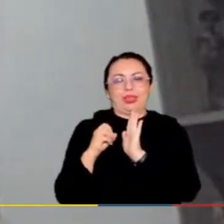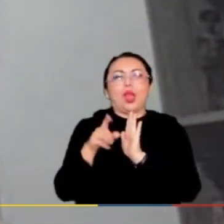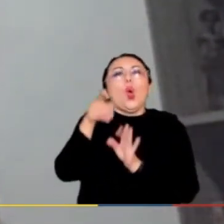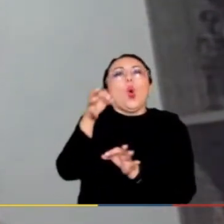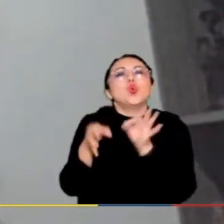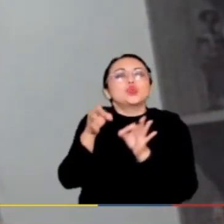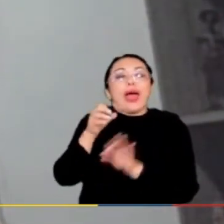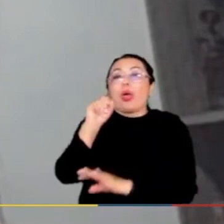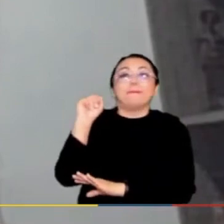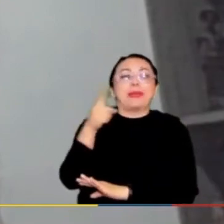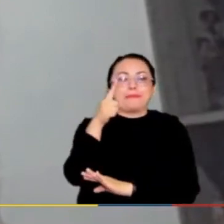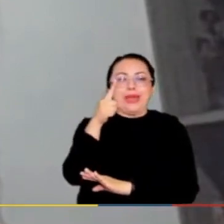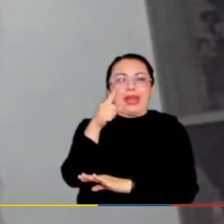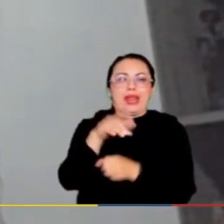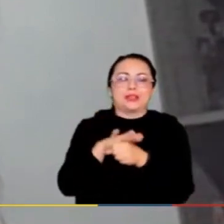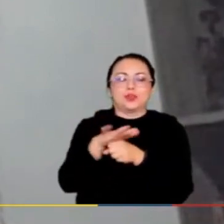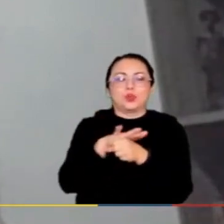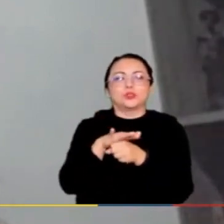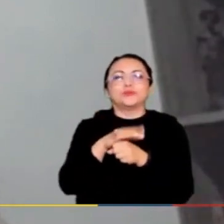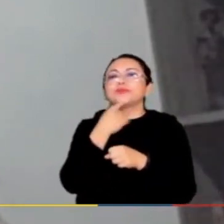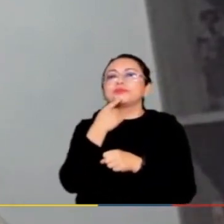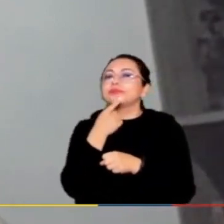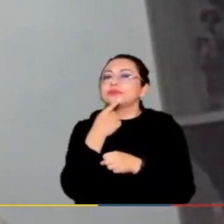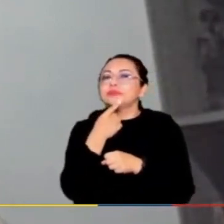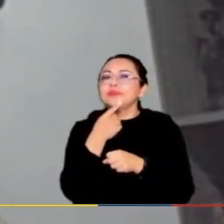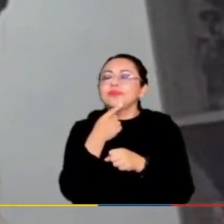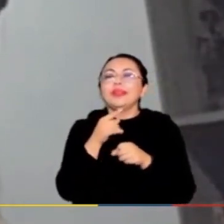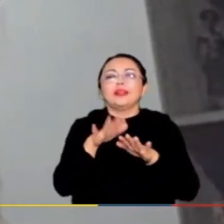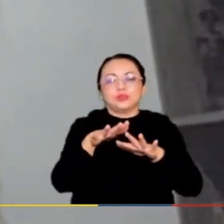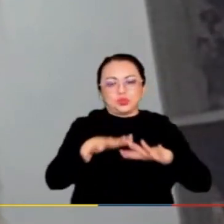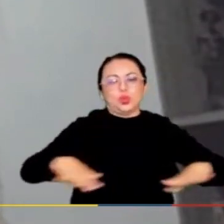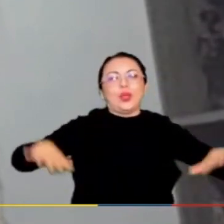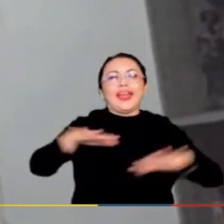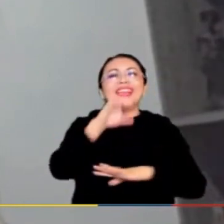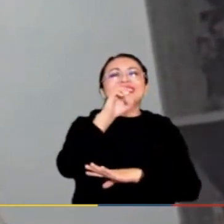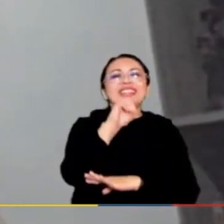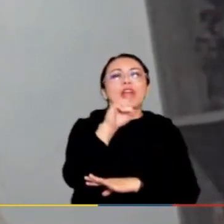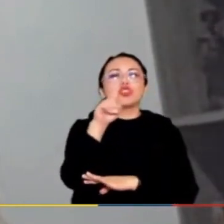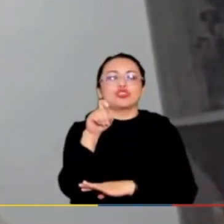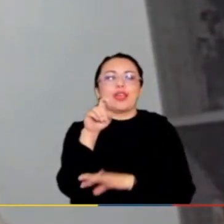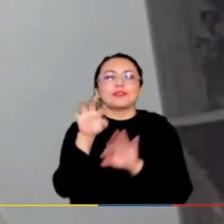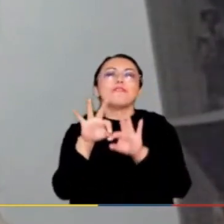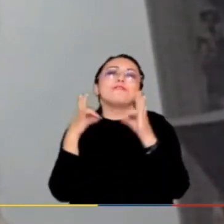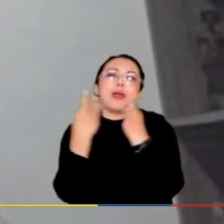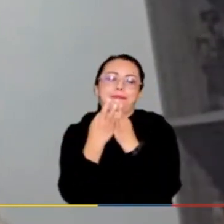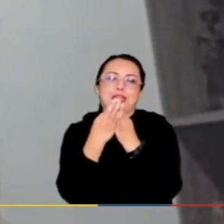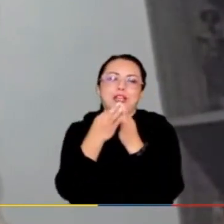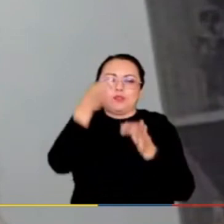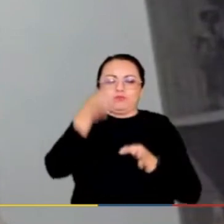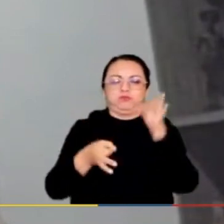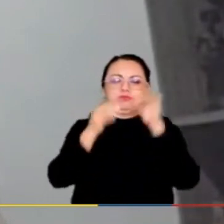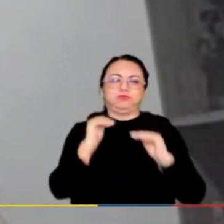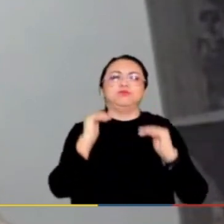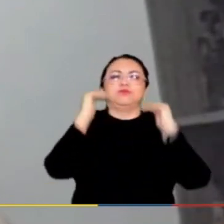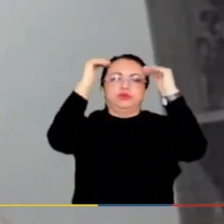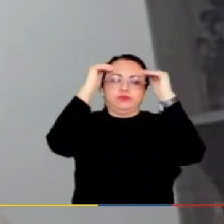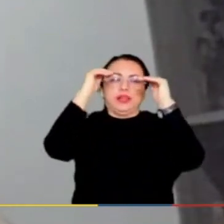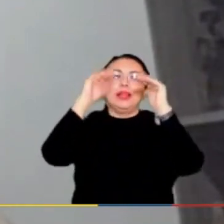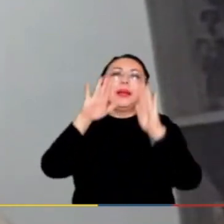primera instancia, se recurrió en apelación y viene la sala 06 Civil Familia del Tribunal Superior del Distrito Judicial de